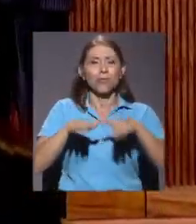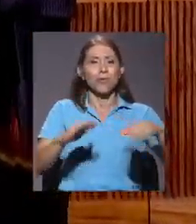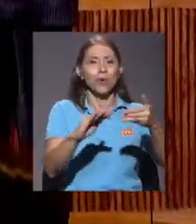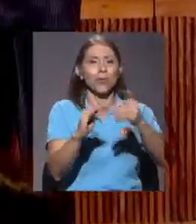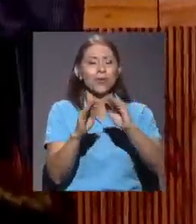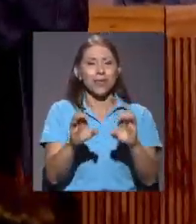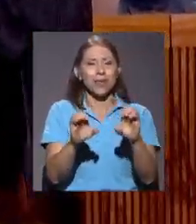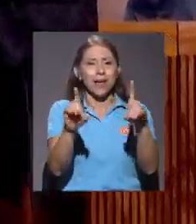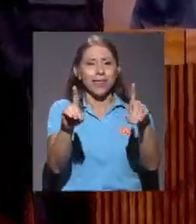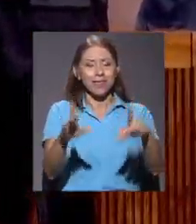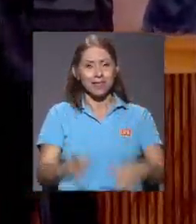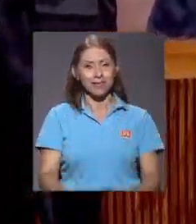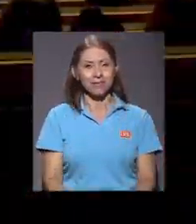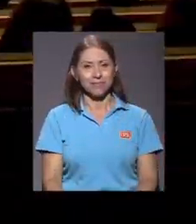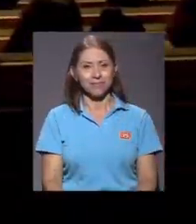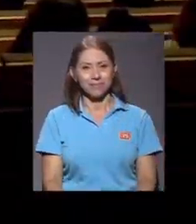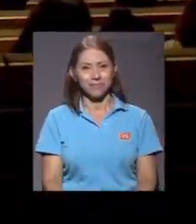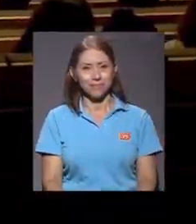académica.